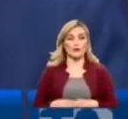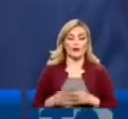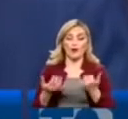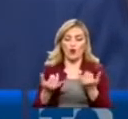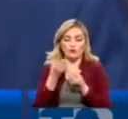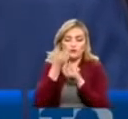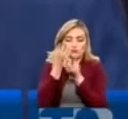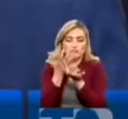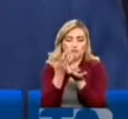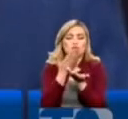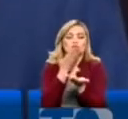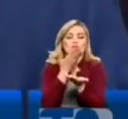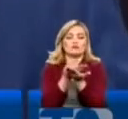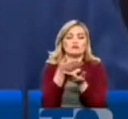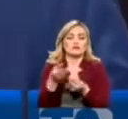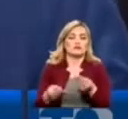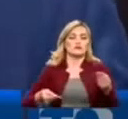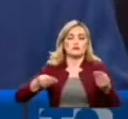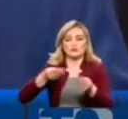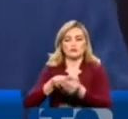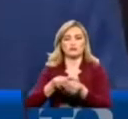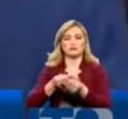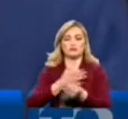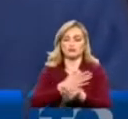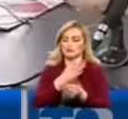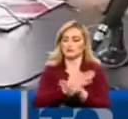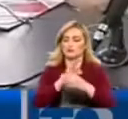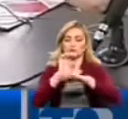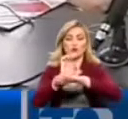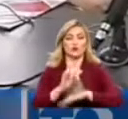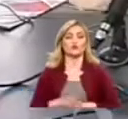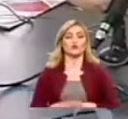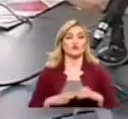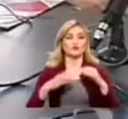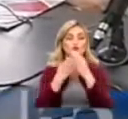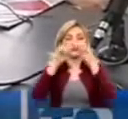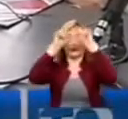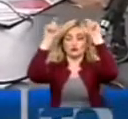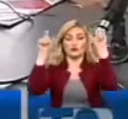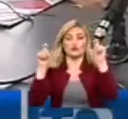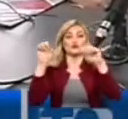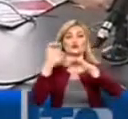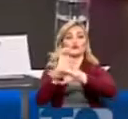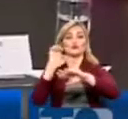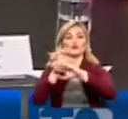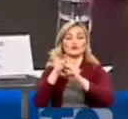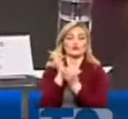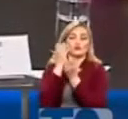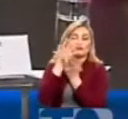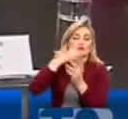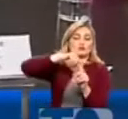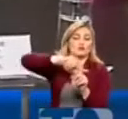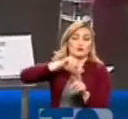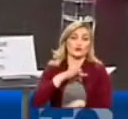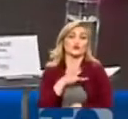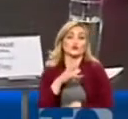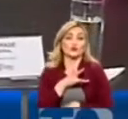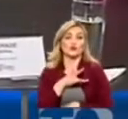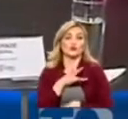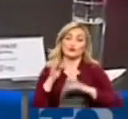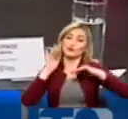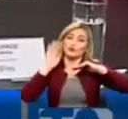al mundo: gracias por invertir, gracias por creer en el Ecuador. Desde el Comité Empresarial Ecuatoriano ven el anuncio con positivismo y creen